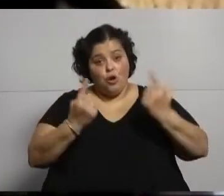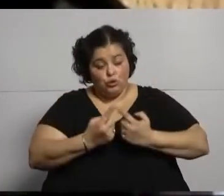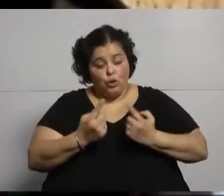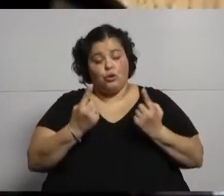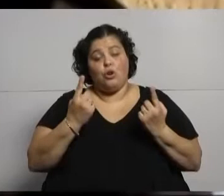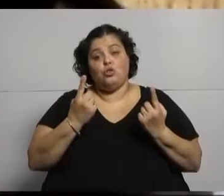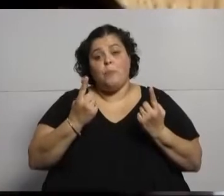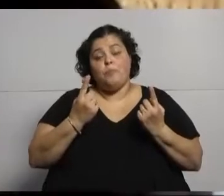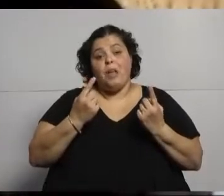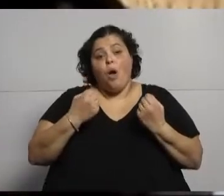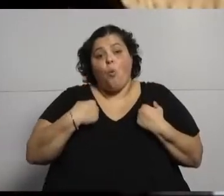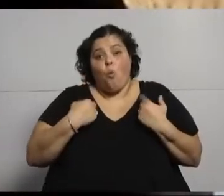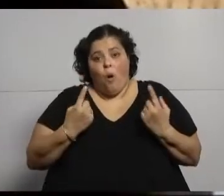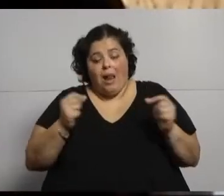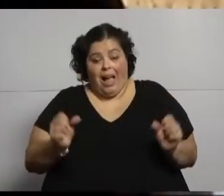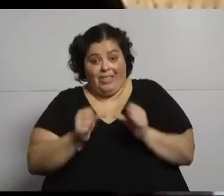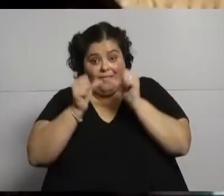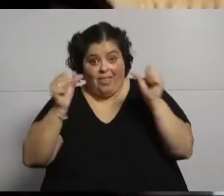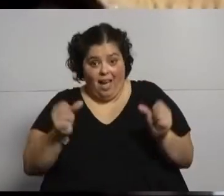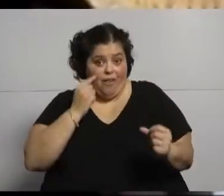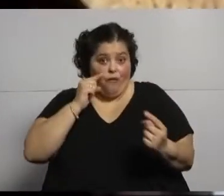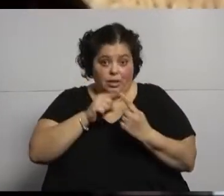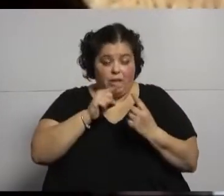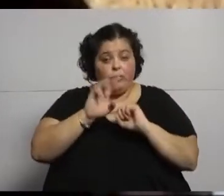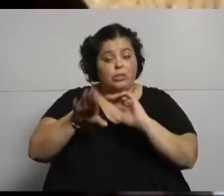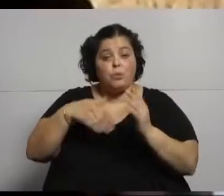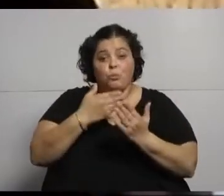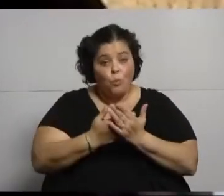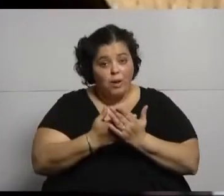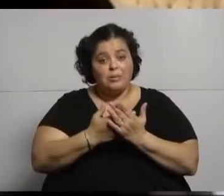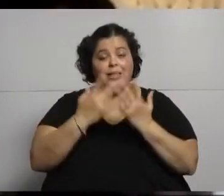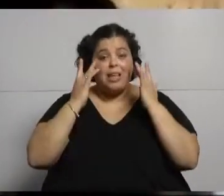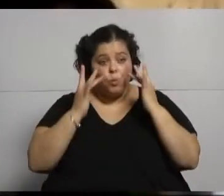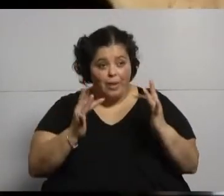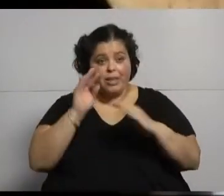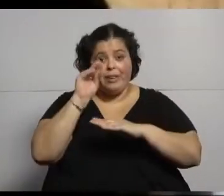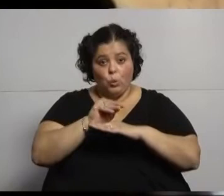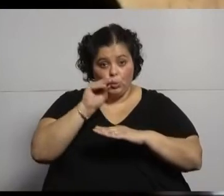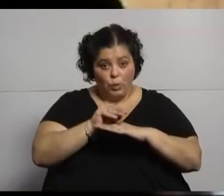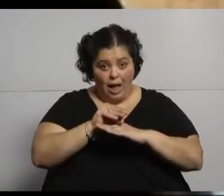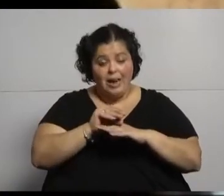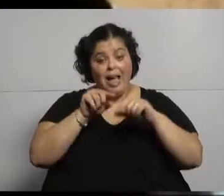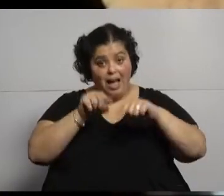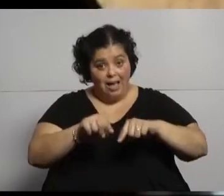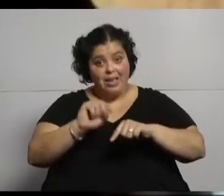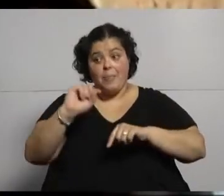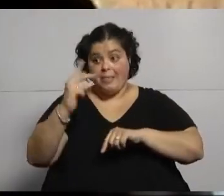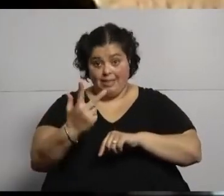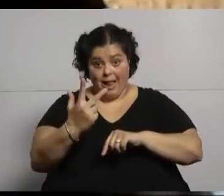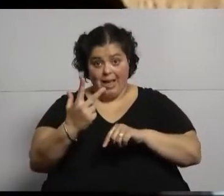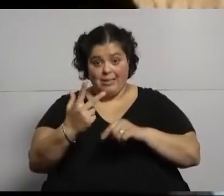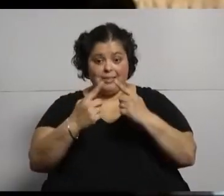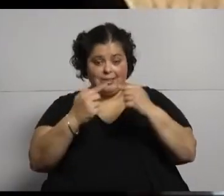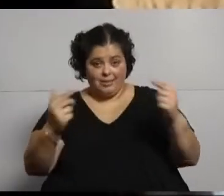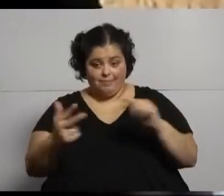parte de actividades, objetivos y propuestas educativas y culturales, y donde los 3 componentes que se trabajan